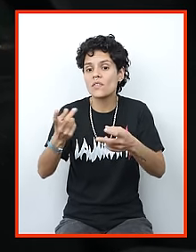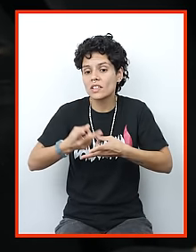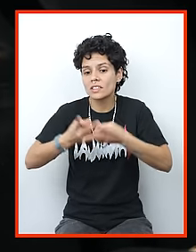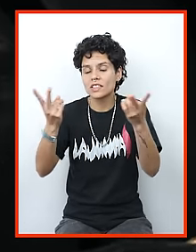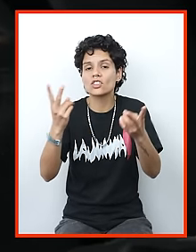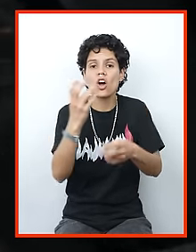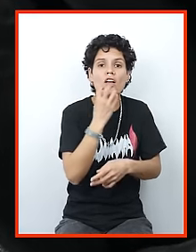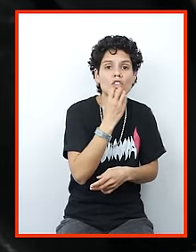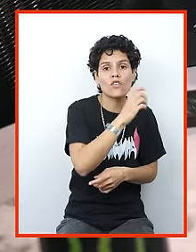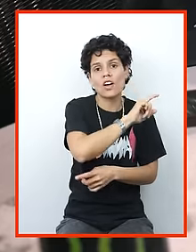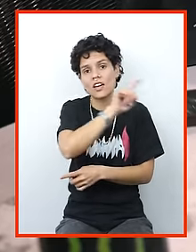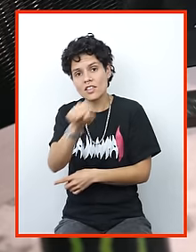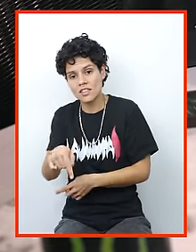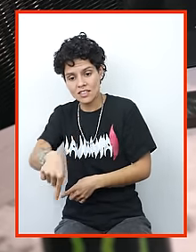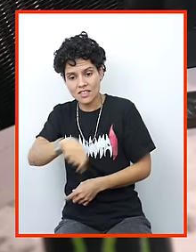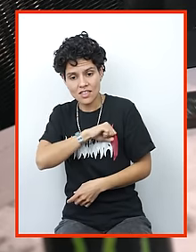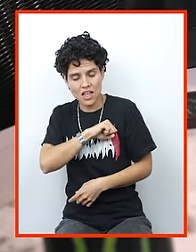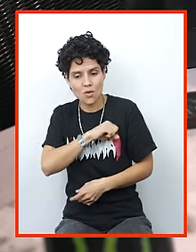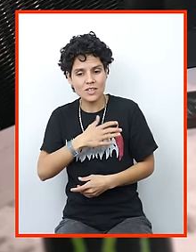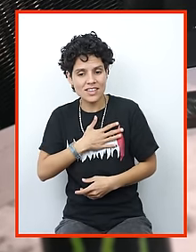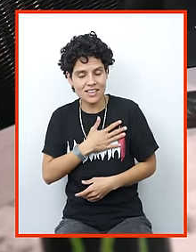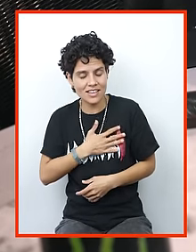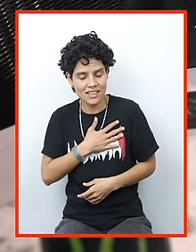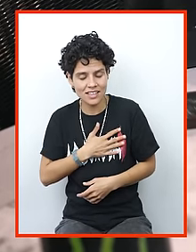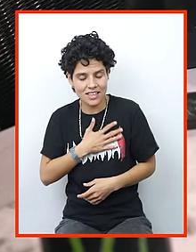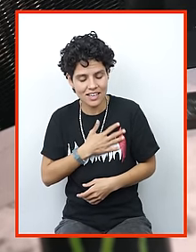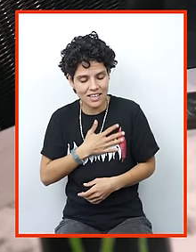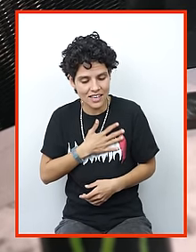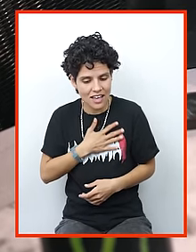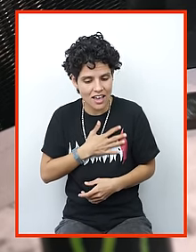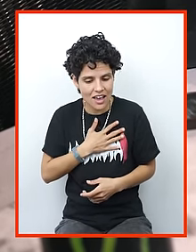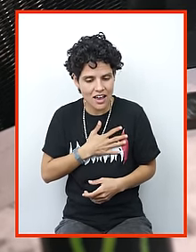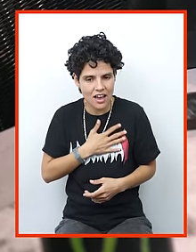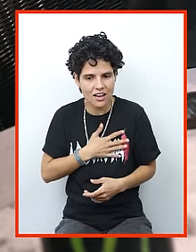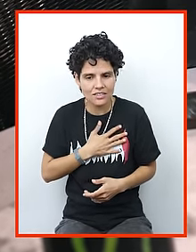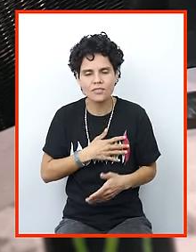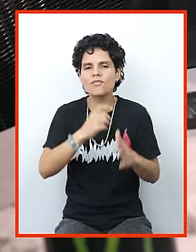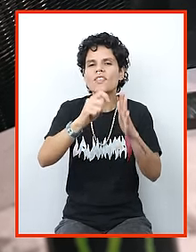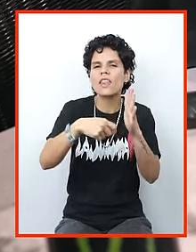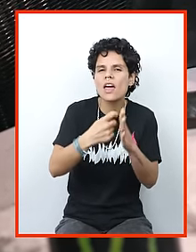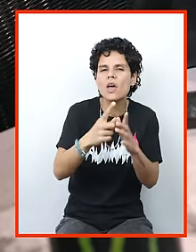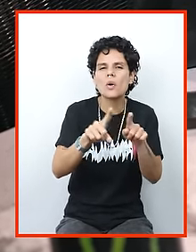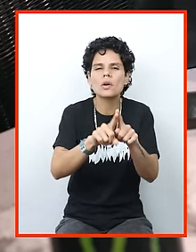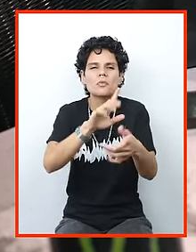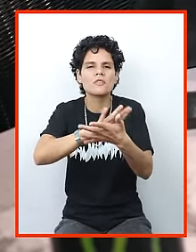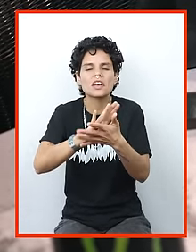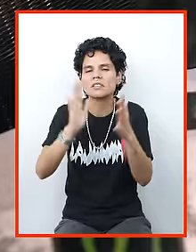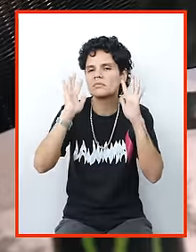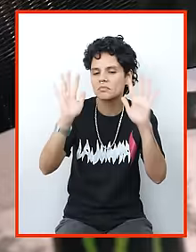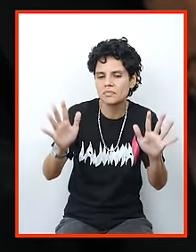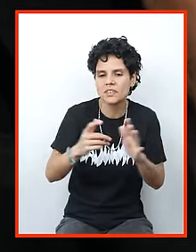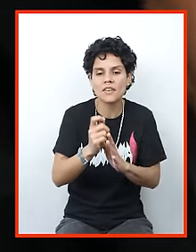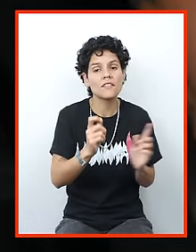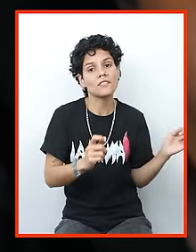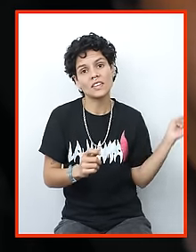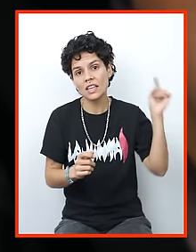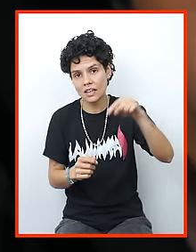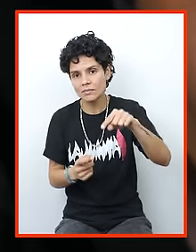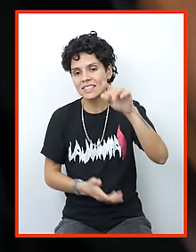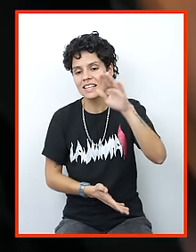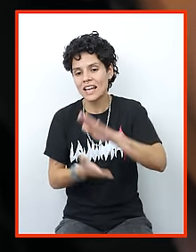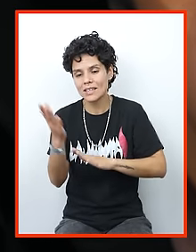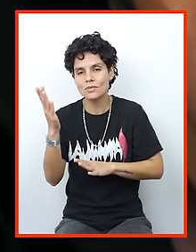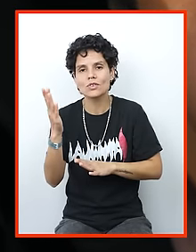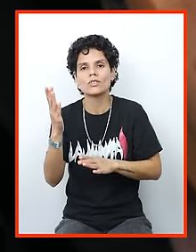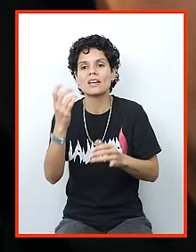chimba que ayer, y me vine de Antofa a Santiago como para hacer... quería hacer como un video release party y hacer weá y... Y vine y salí con